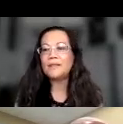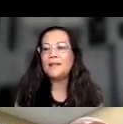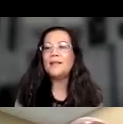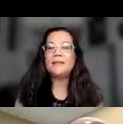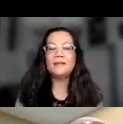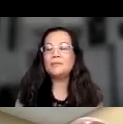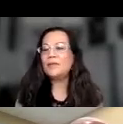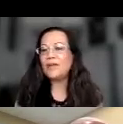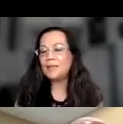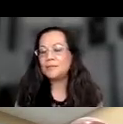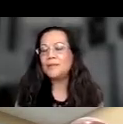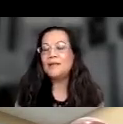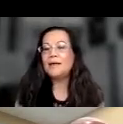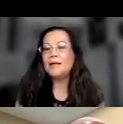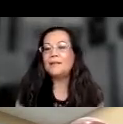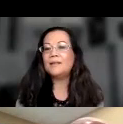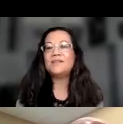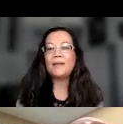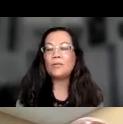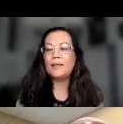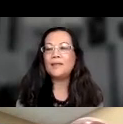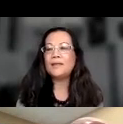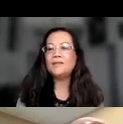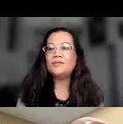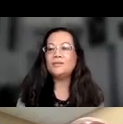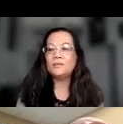ley y está financiado y